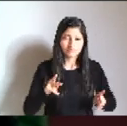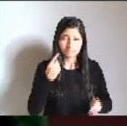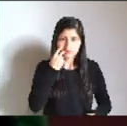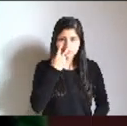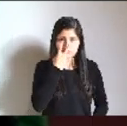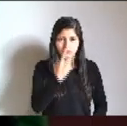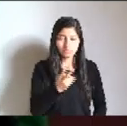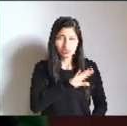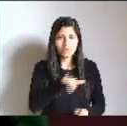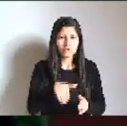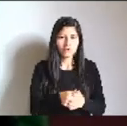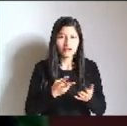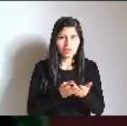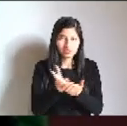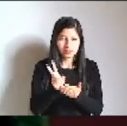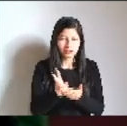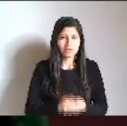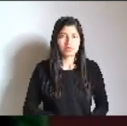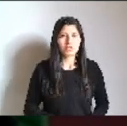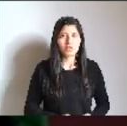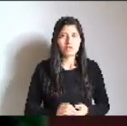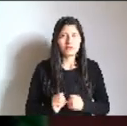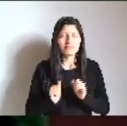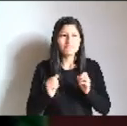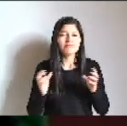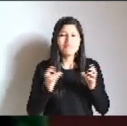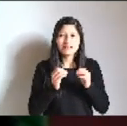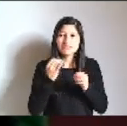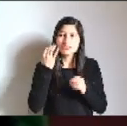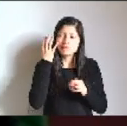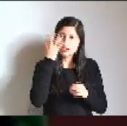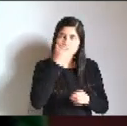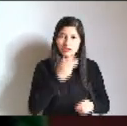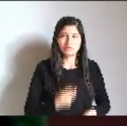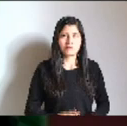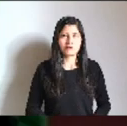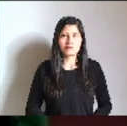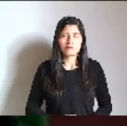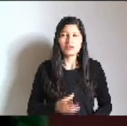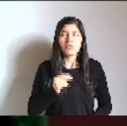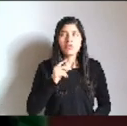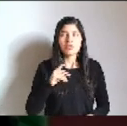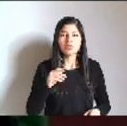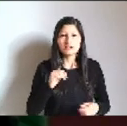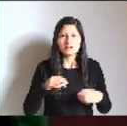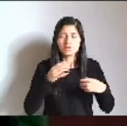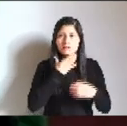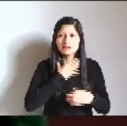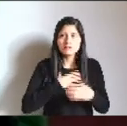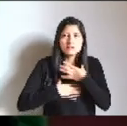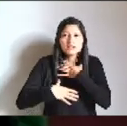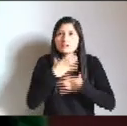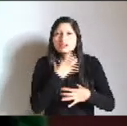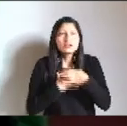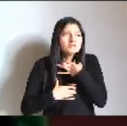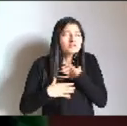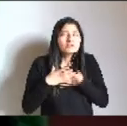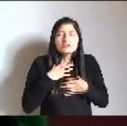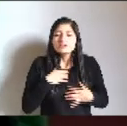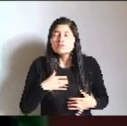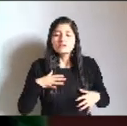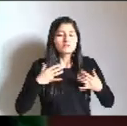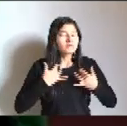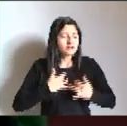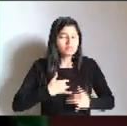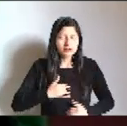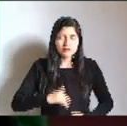mirar toda realidad con mayor ilusión, sin caer en la desesperación, en la decepción,